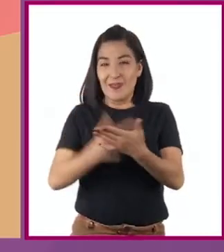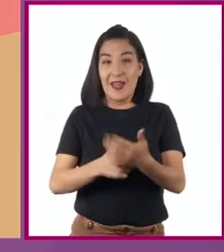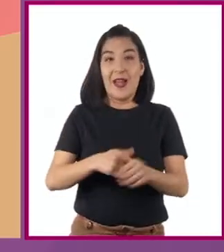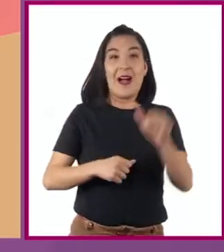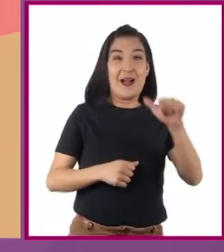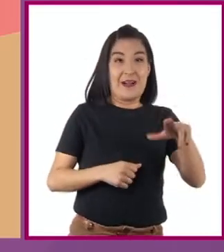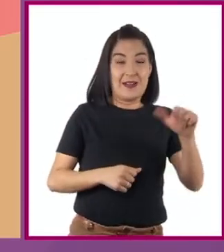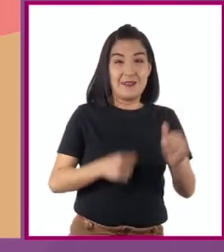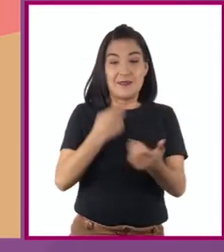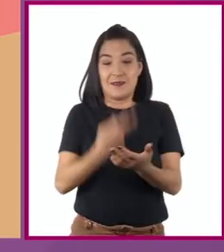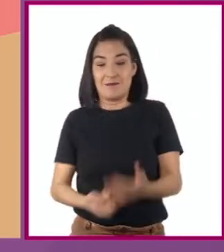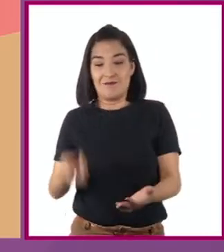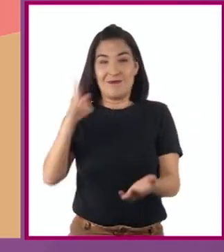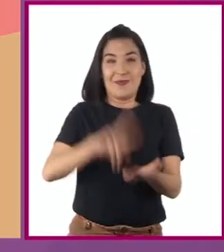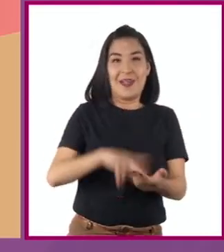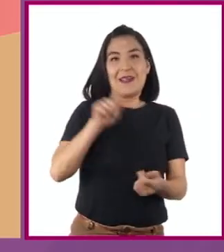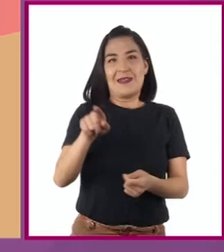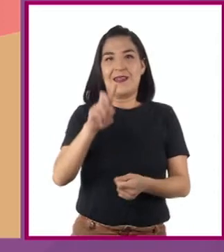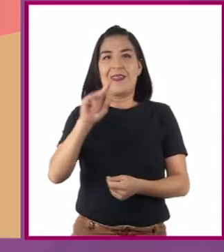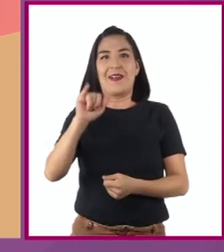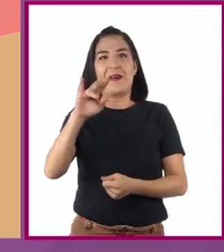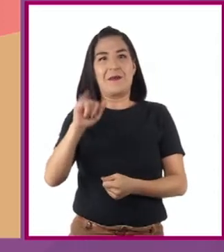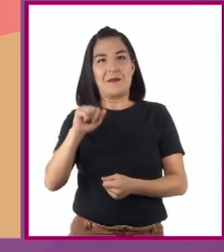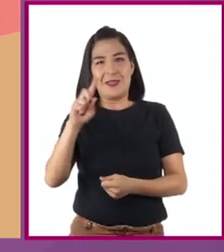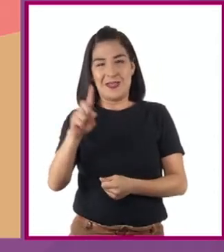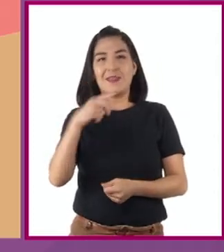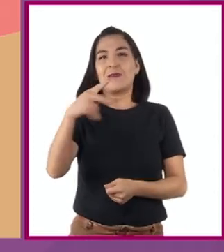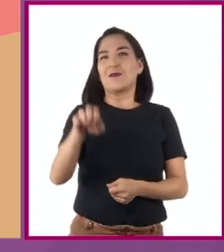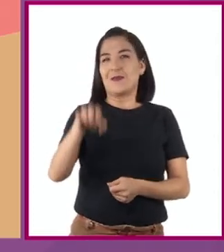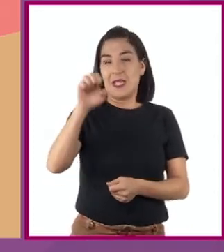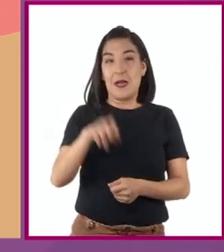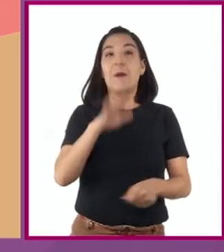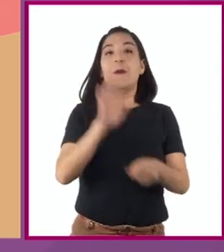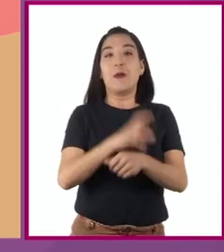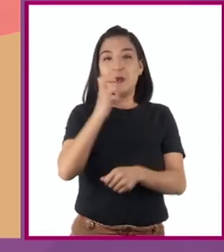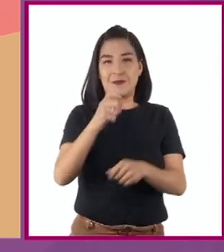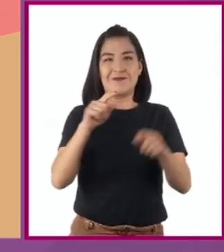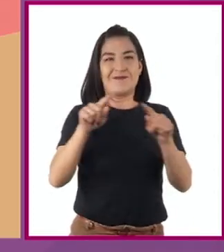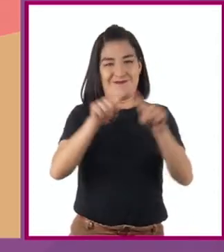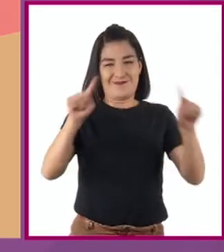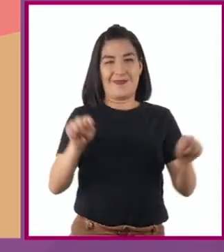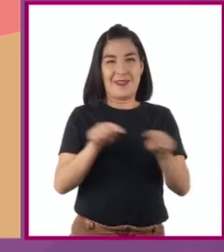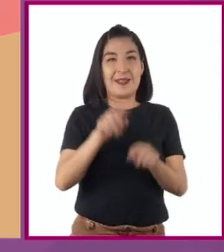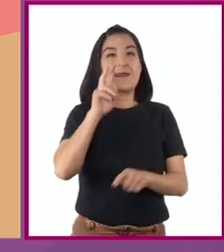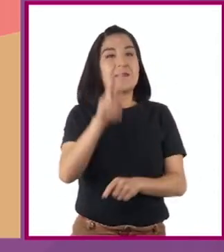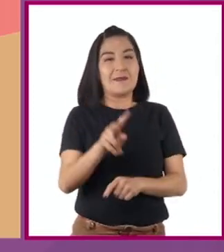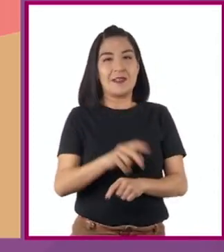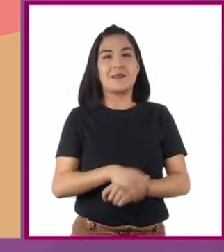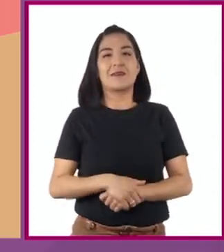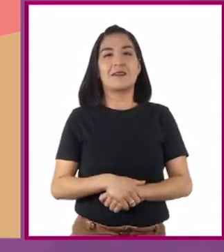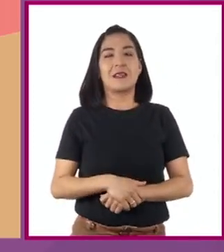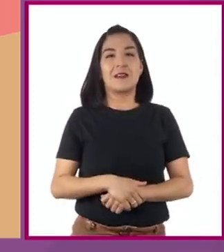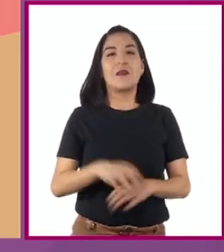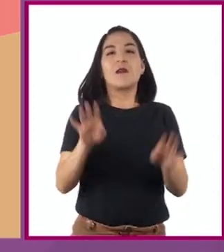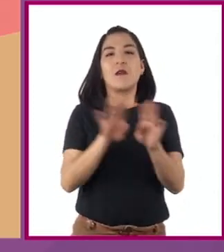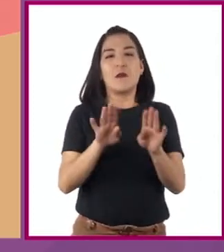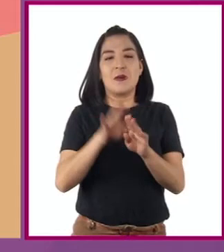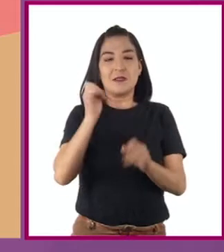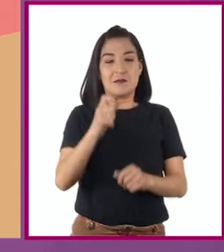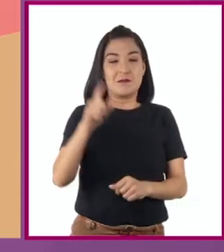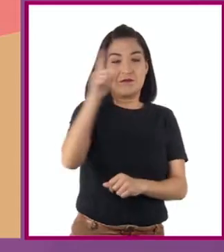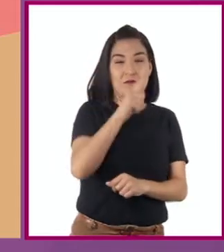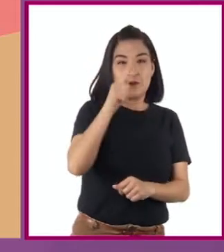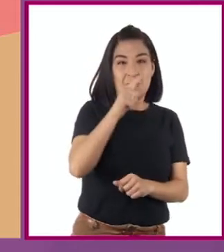Ana es el doble de la edad de David. Por lo tanto, en la tabla podemos ver cómo se pasa del lenguaje